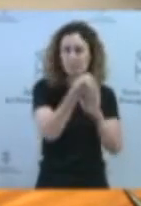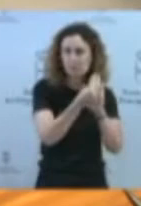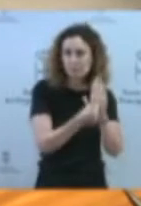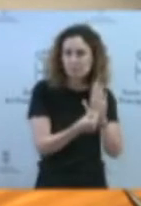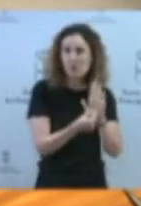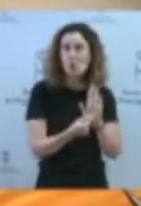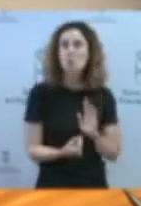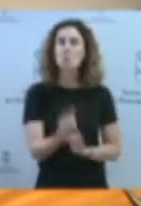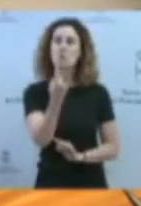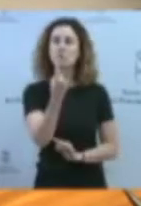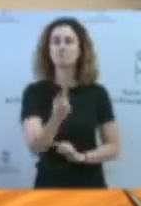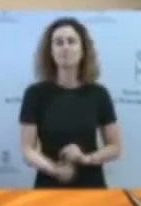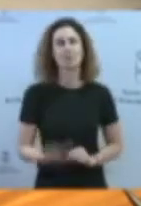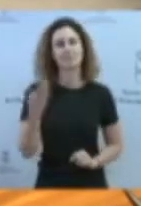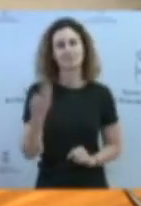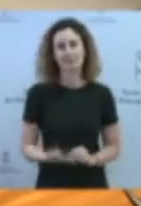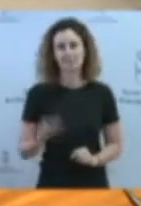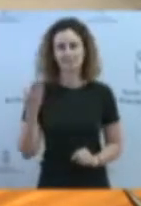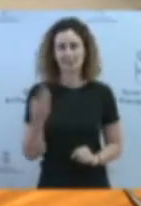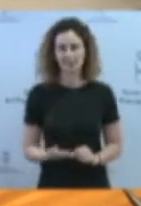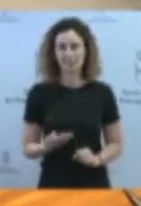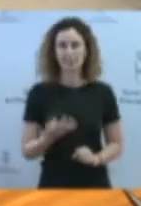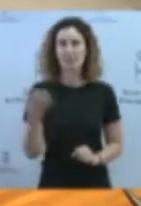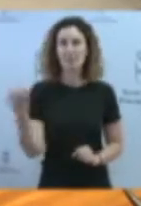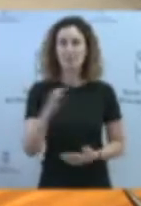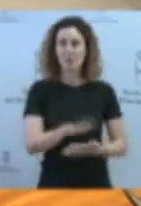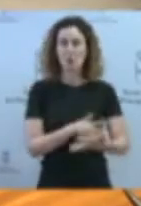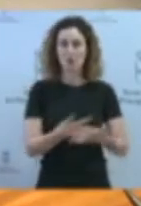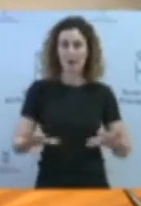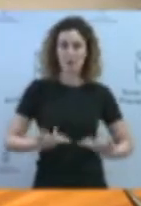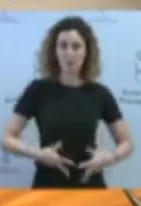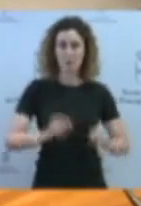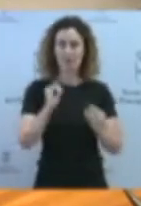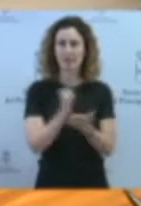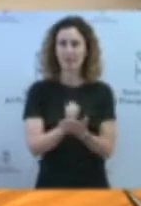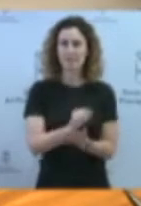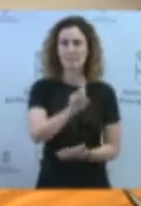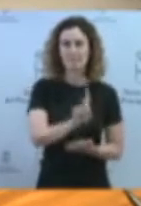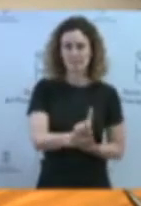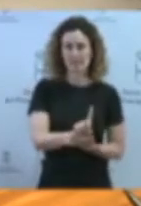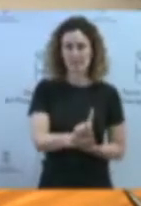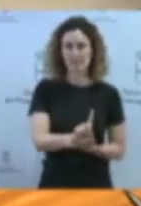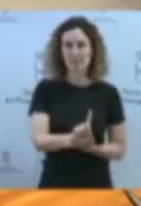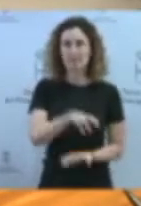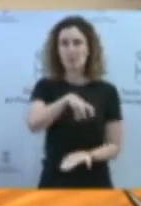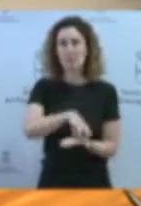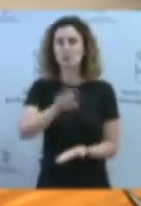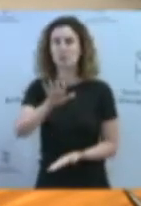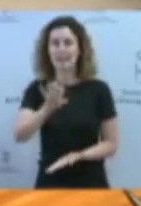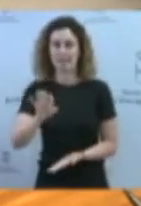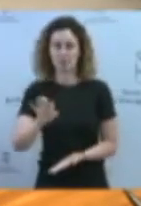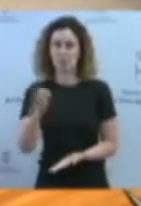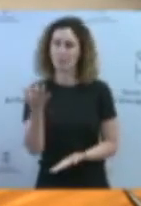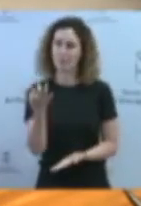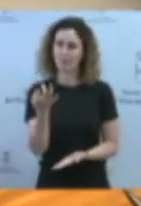que compatibilizar los horarios de salida tanto de primaria como de los centros de secundaria. La decisión que tomamos en su